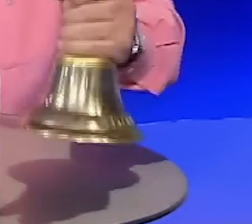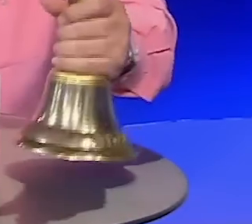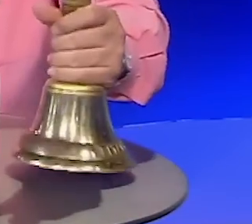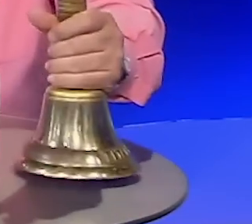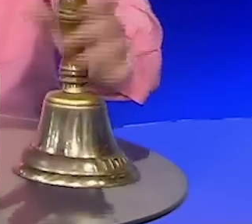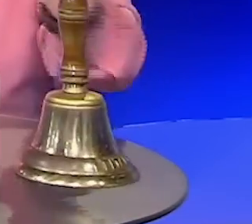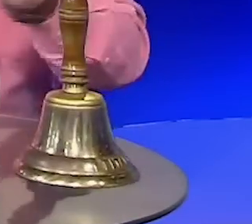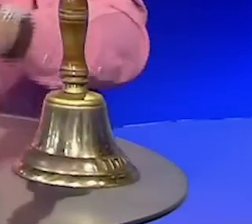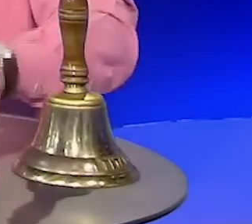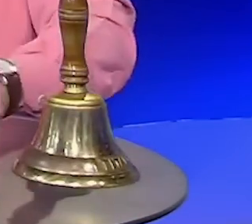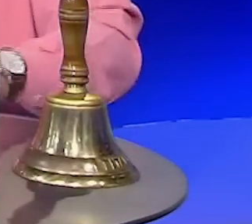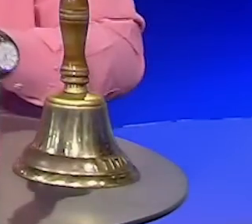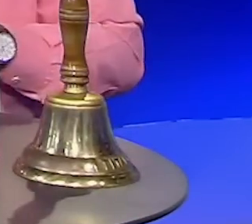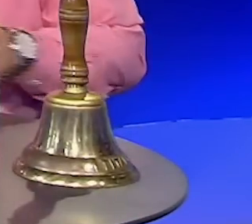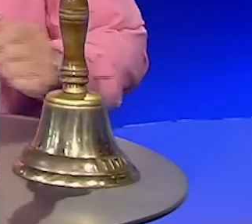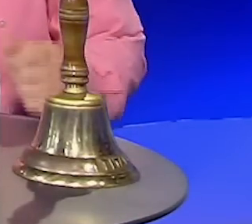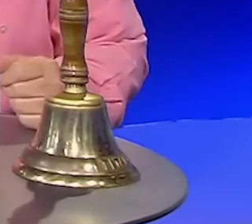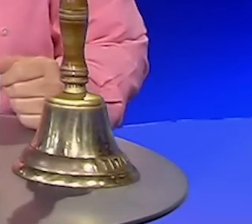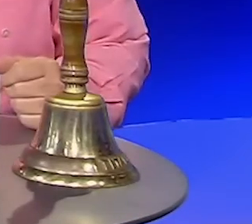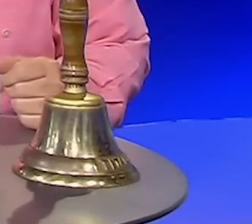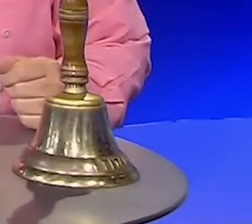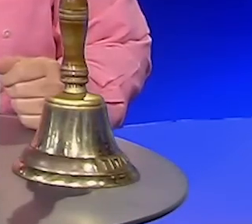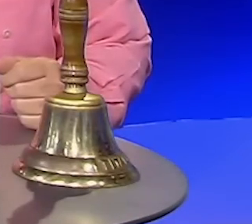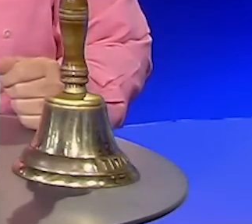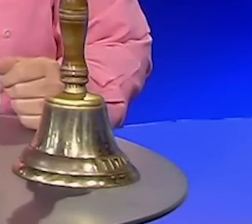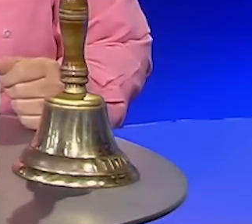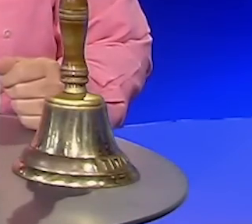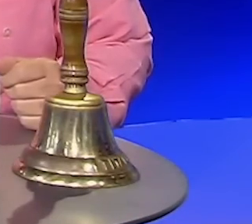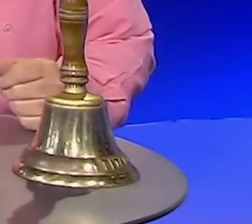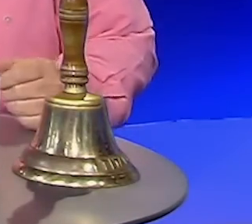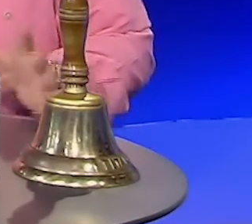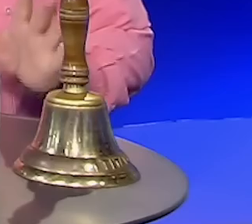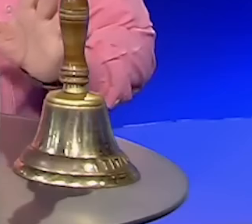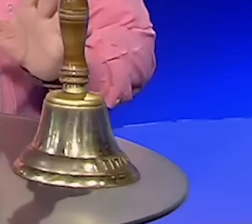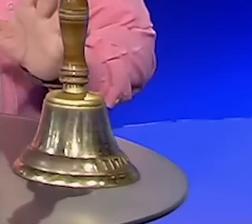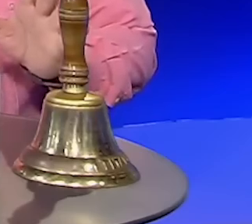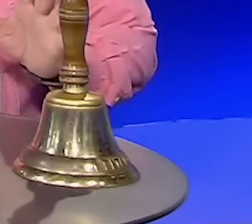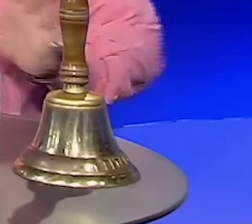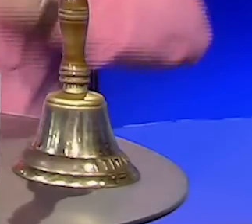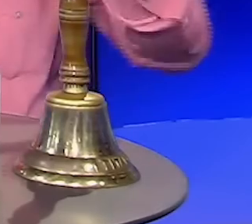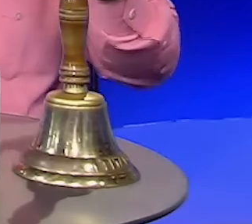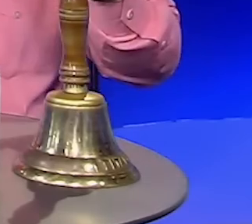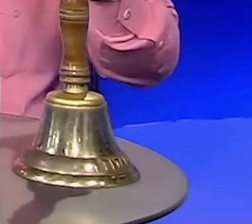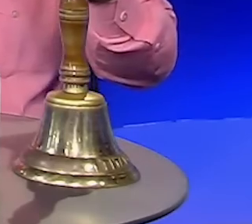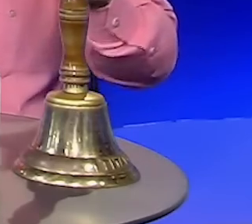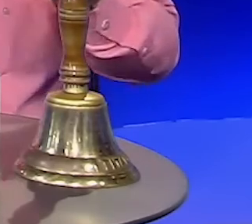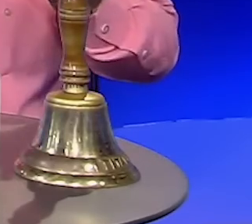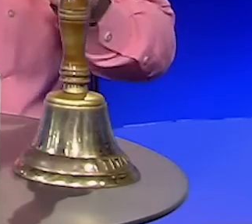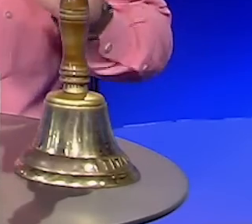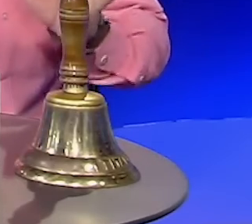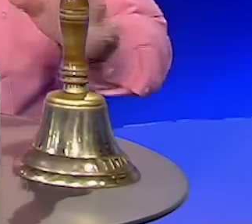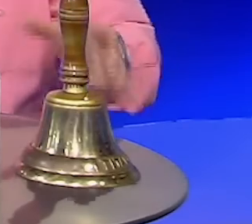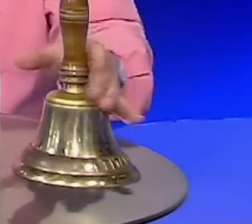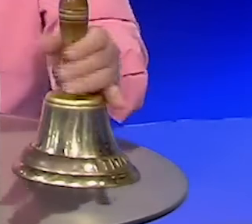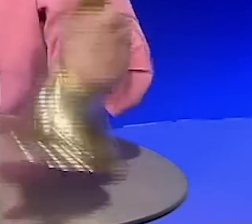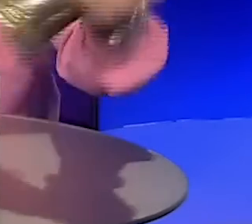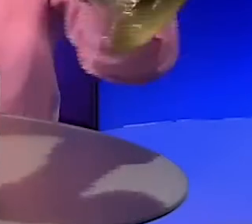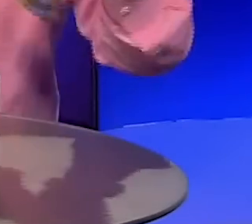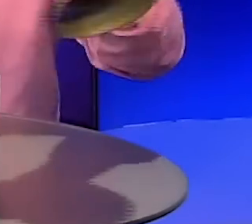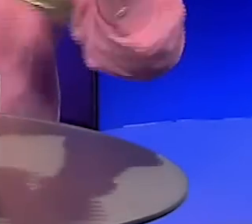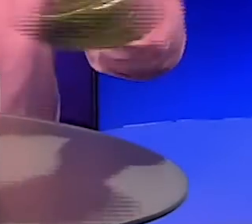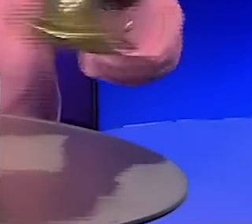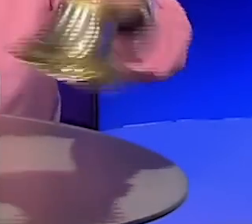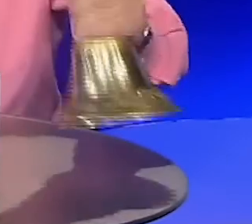8:07. Adolescente asesinada en Orellana. Señalan como supuesto responsable a su pareja.